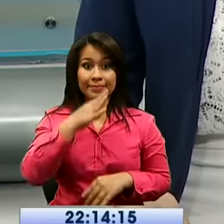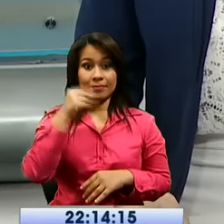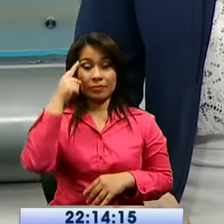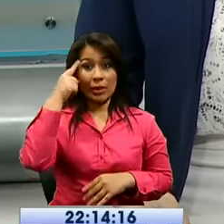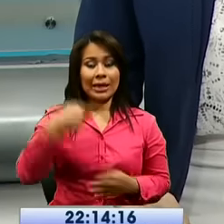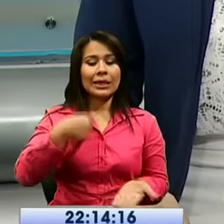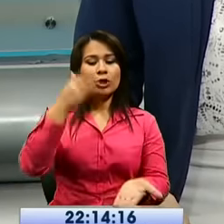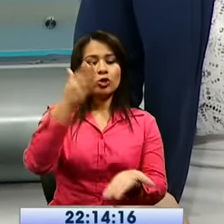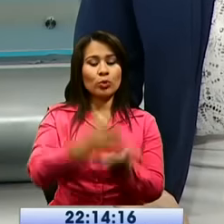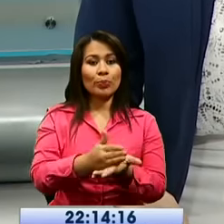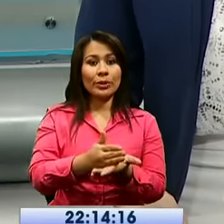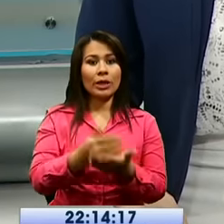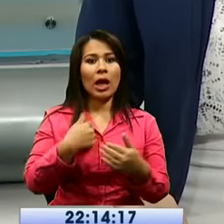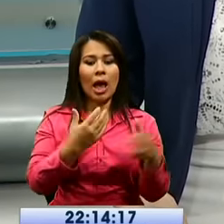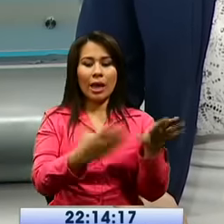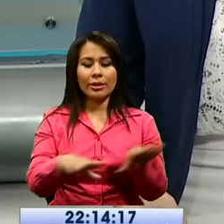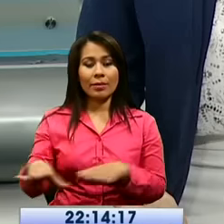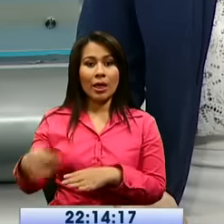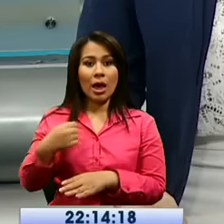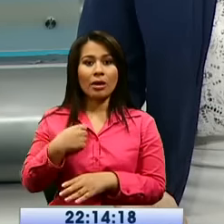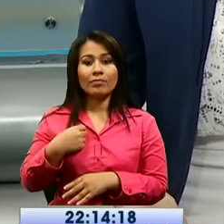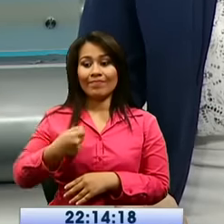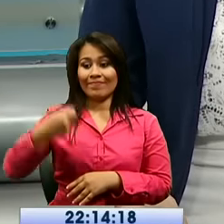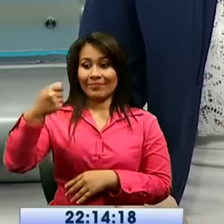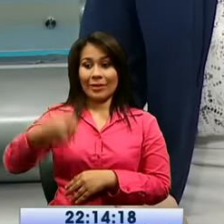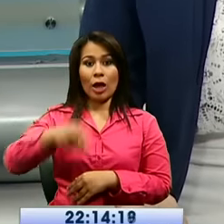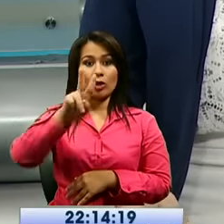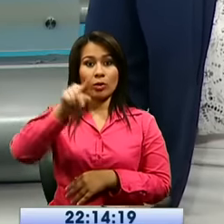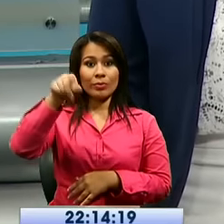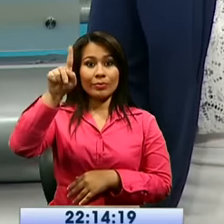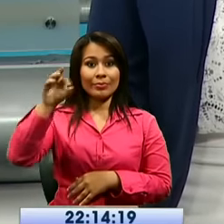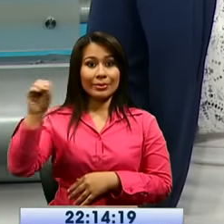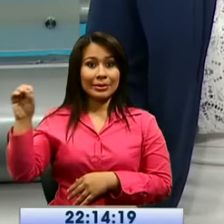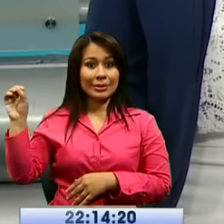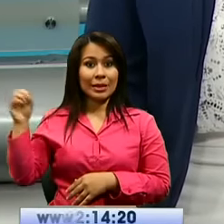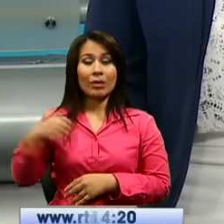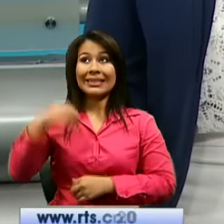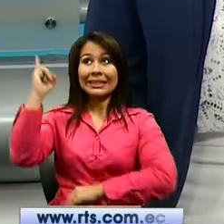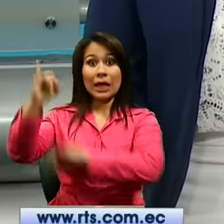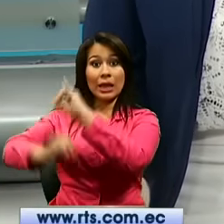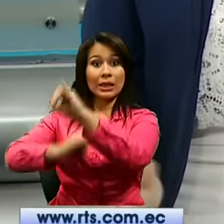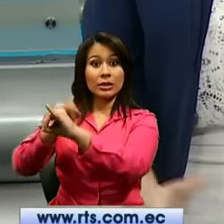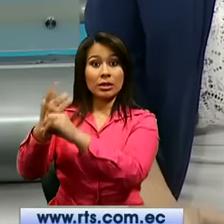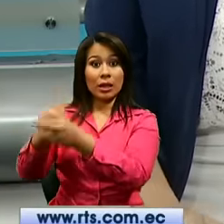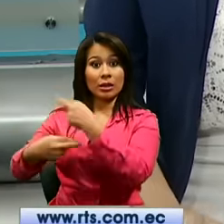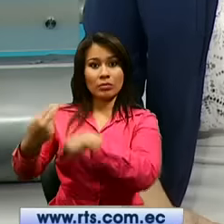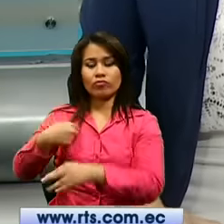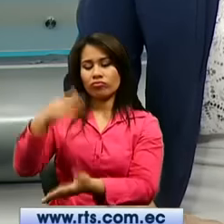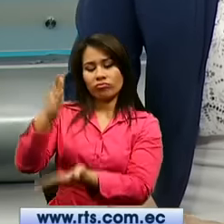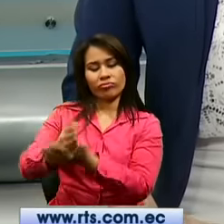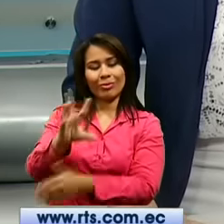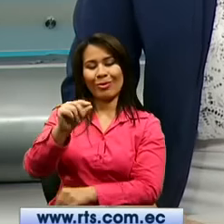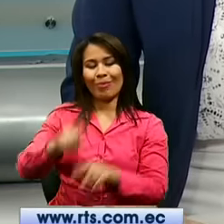de financiamiento con la colocación de 2.000 millones de dólares en los mercados internacionales. Asimismo, afirmó que Alianza